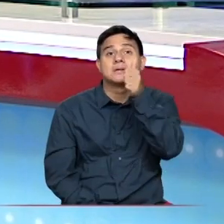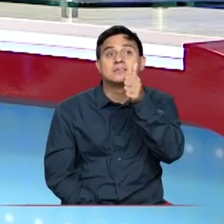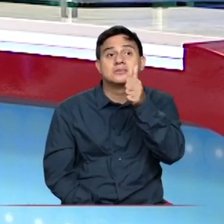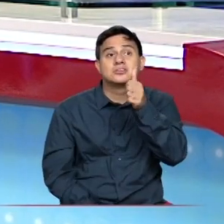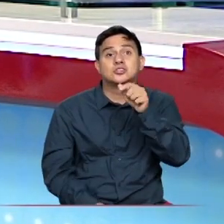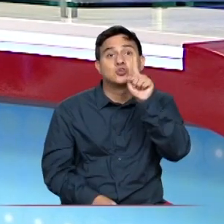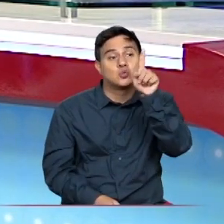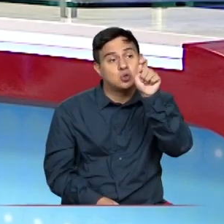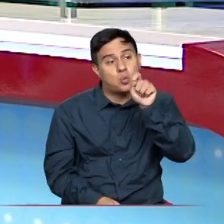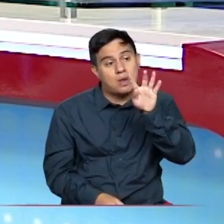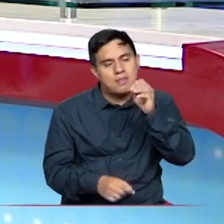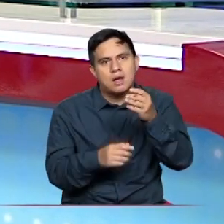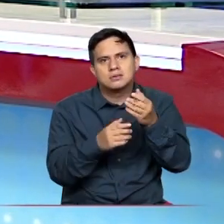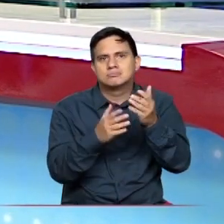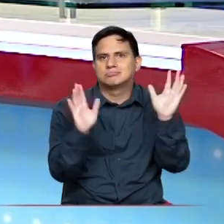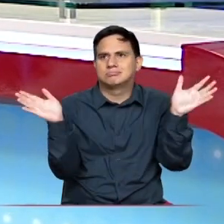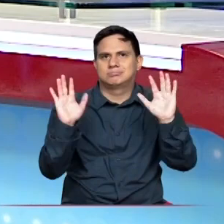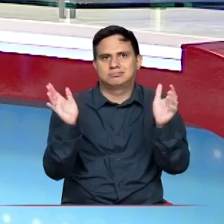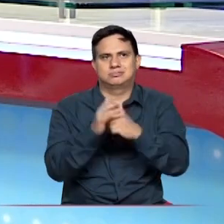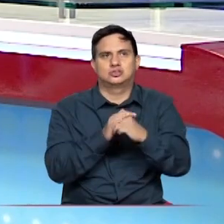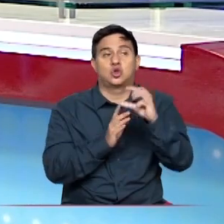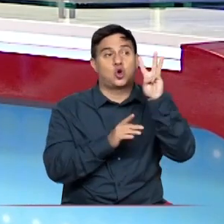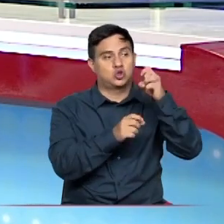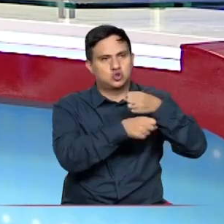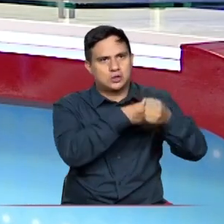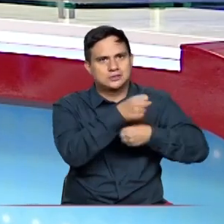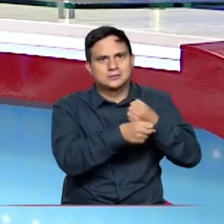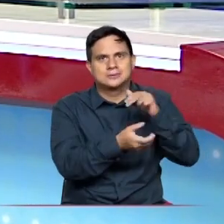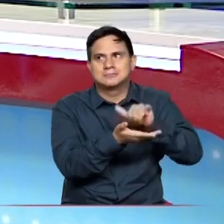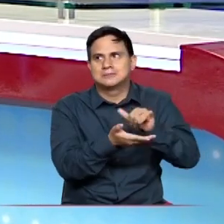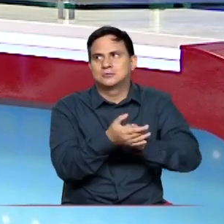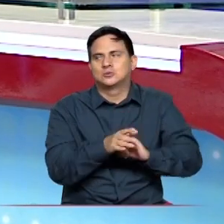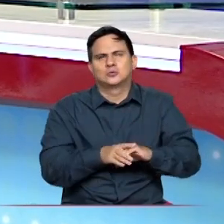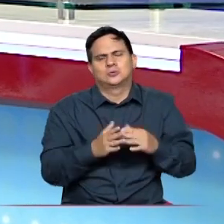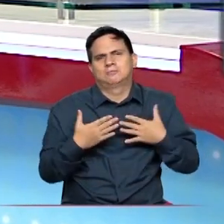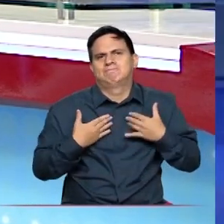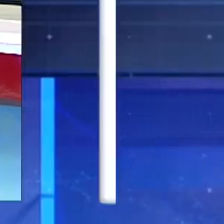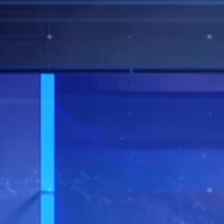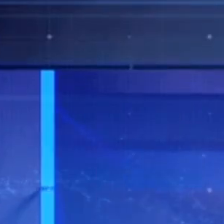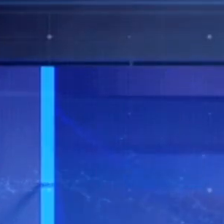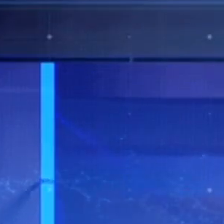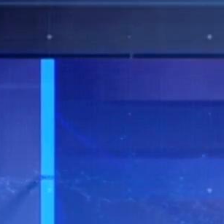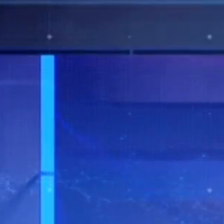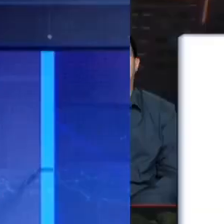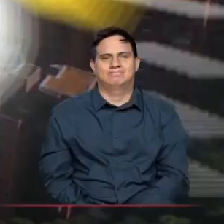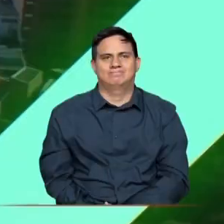lo que fue mi casa durante 8 años. Bueno, ahí te veremos entonces.